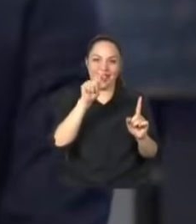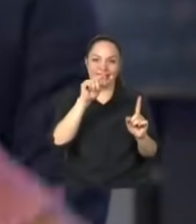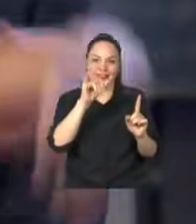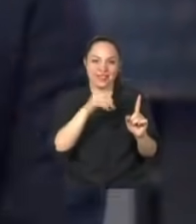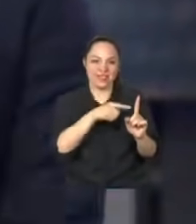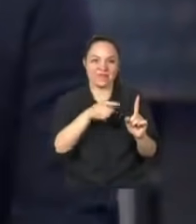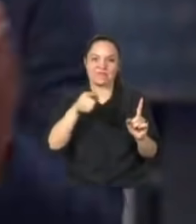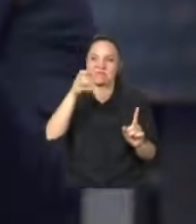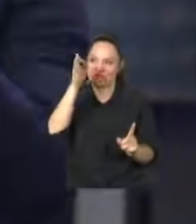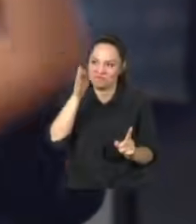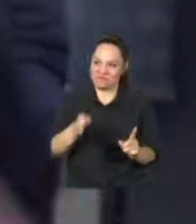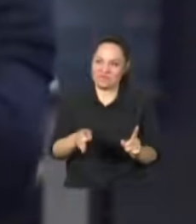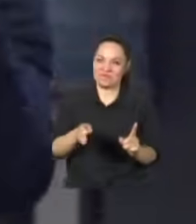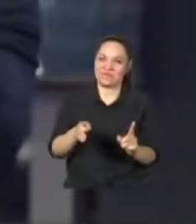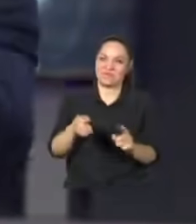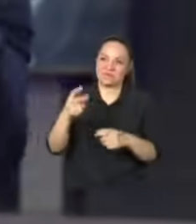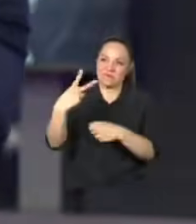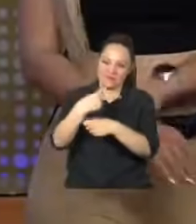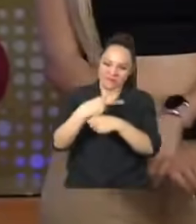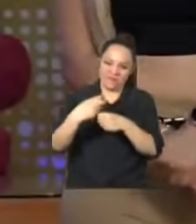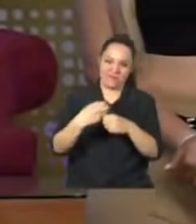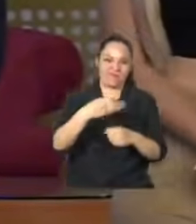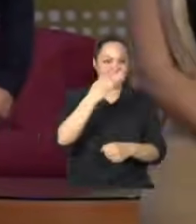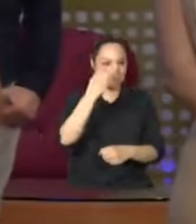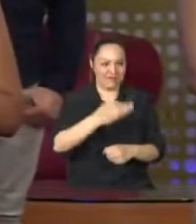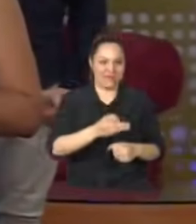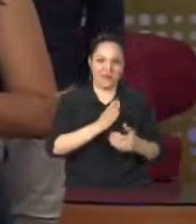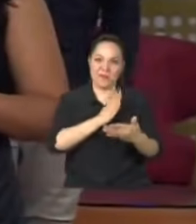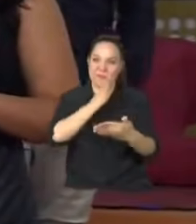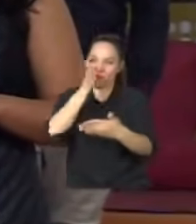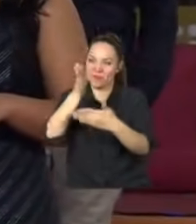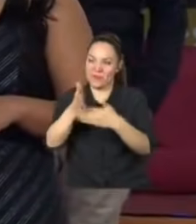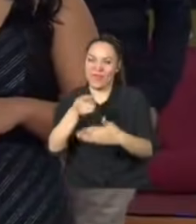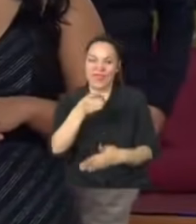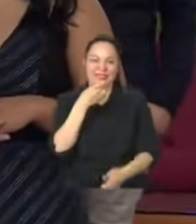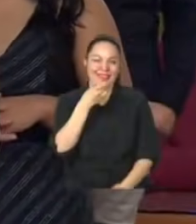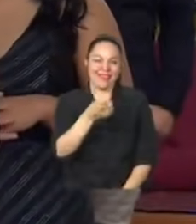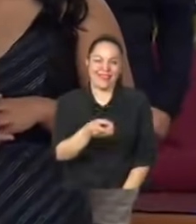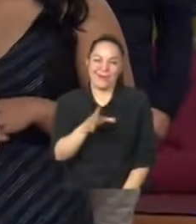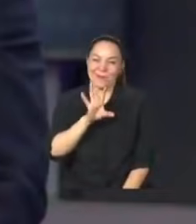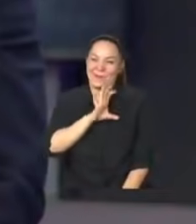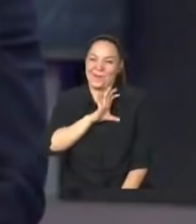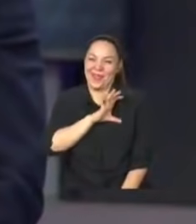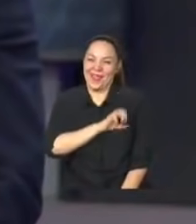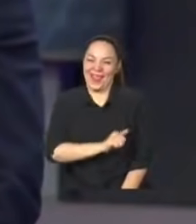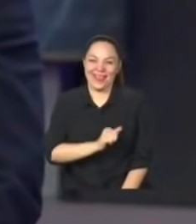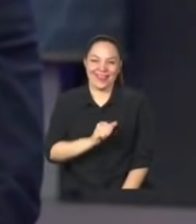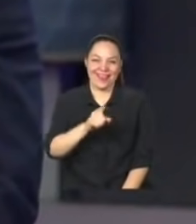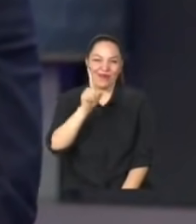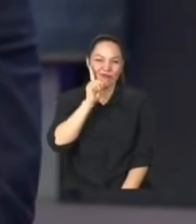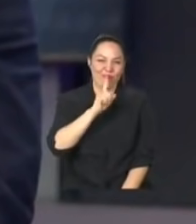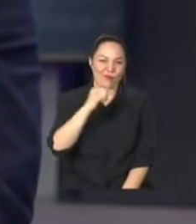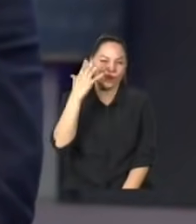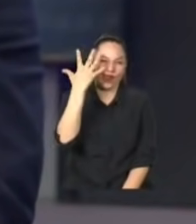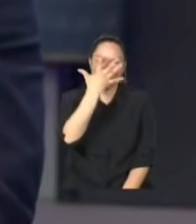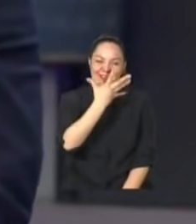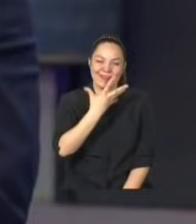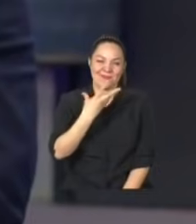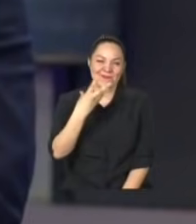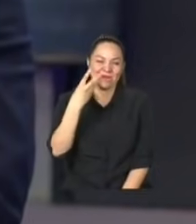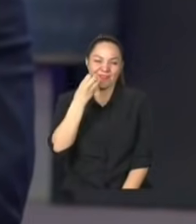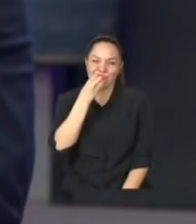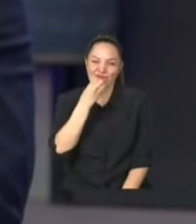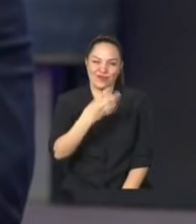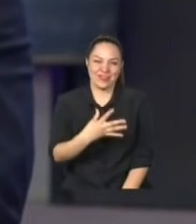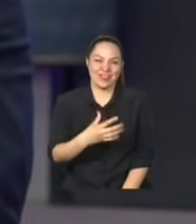invitación. Pues Tatsi, te digo una cosa, me encantas, eres una mujer divina, preciosa.